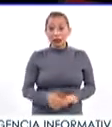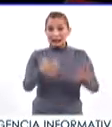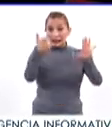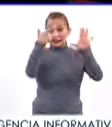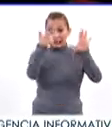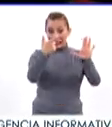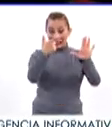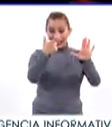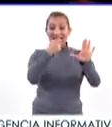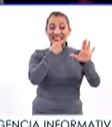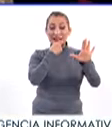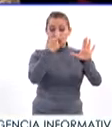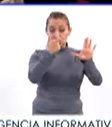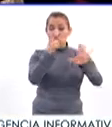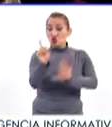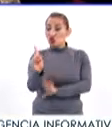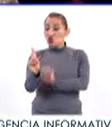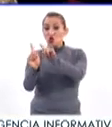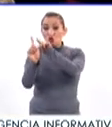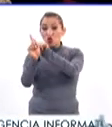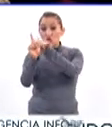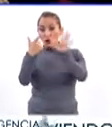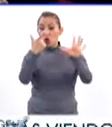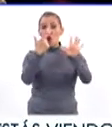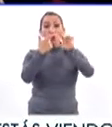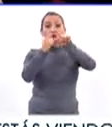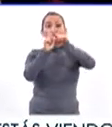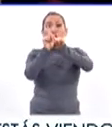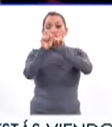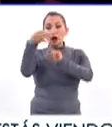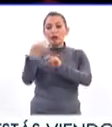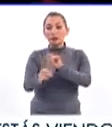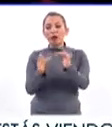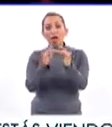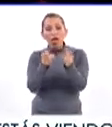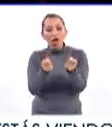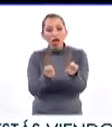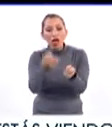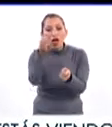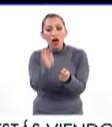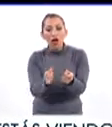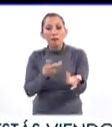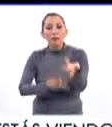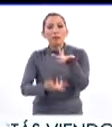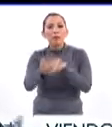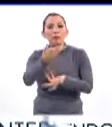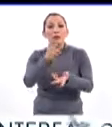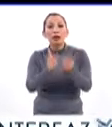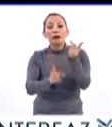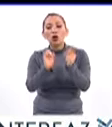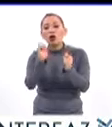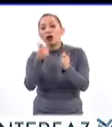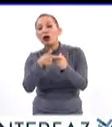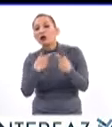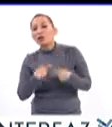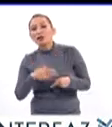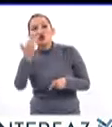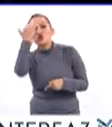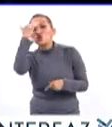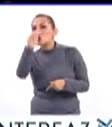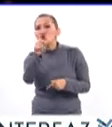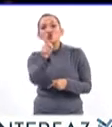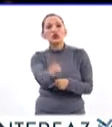7 de nuestros niños ha aceptado, chateado y conversado con alguien que